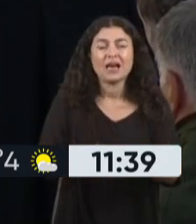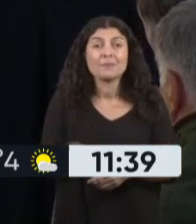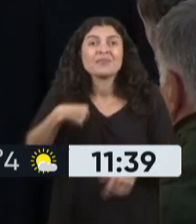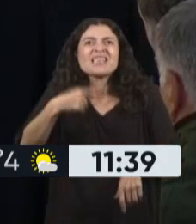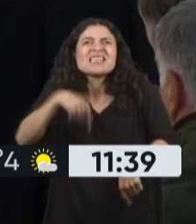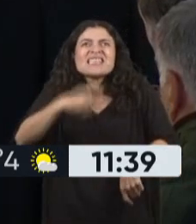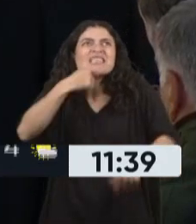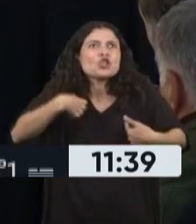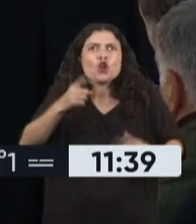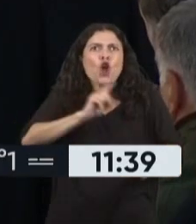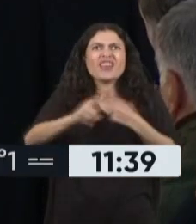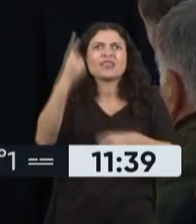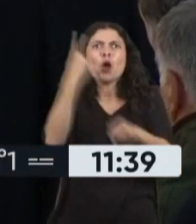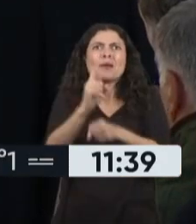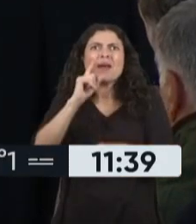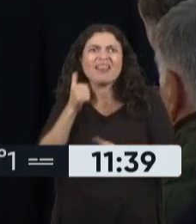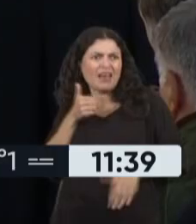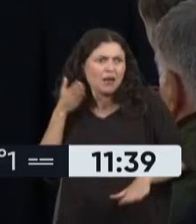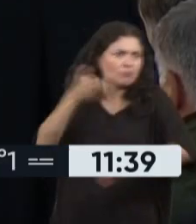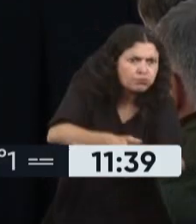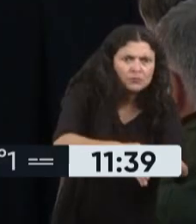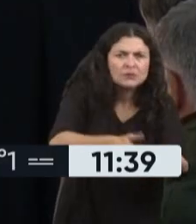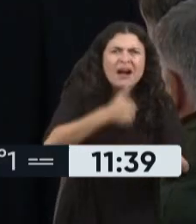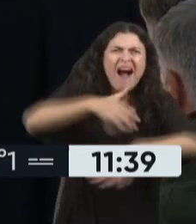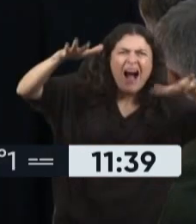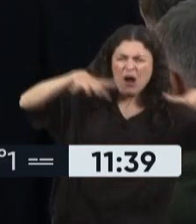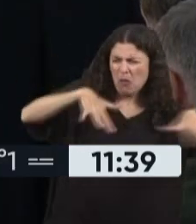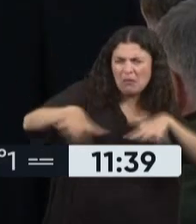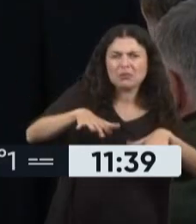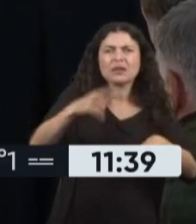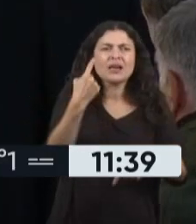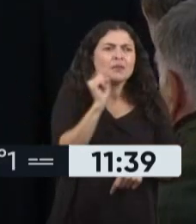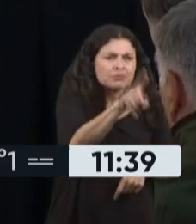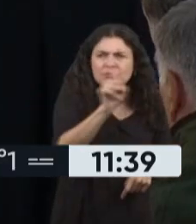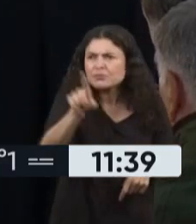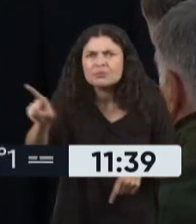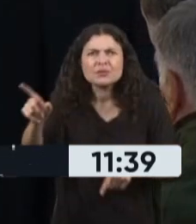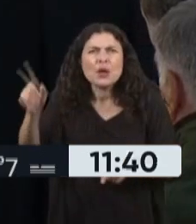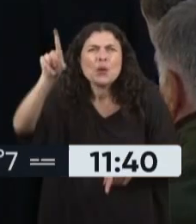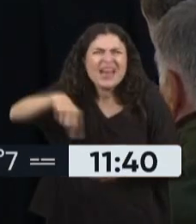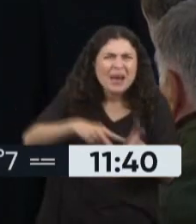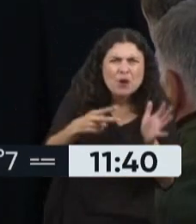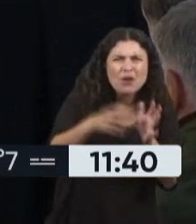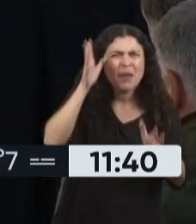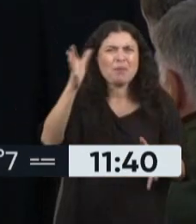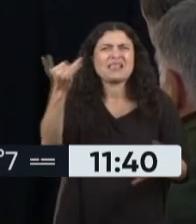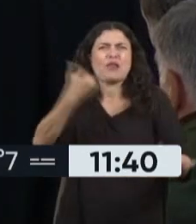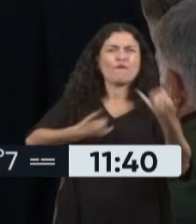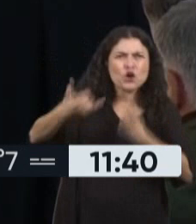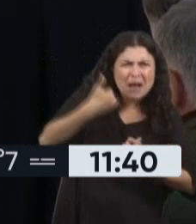primer día, cada uno de los grupos se ponen a explicarme lo que tienen que hacer. Por lo tanto,